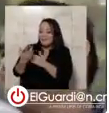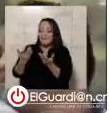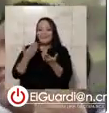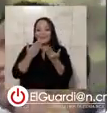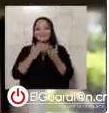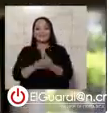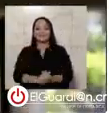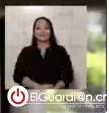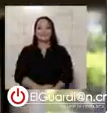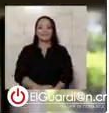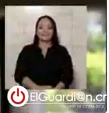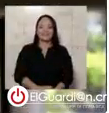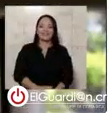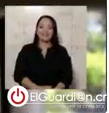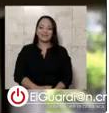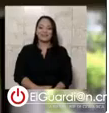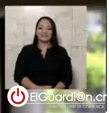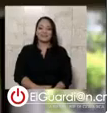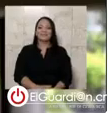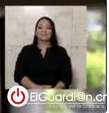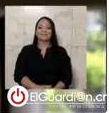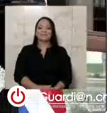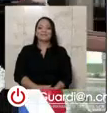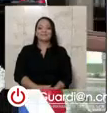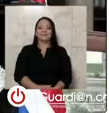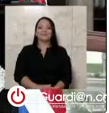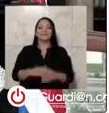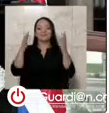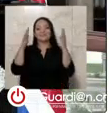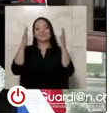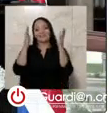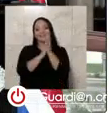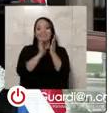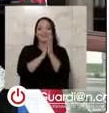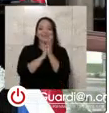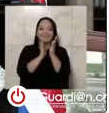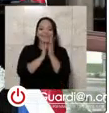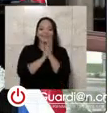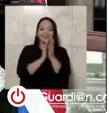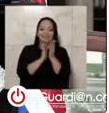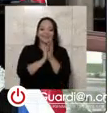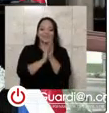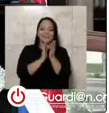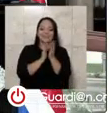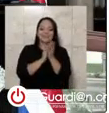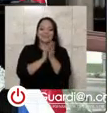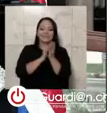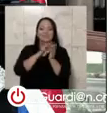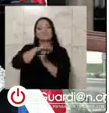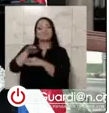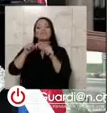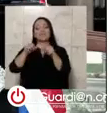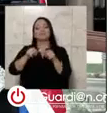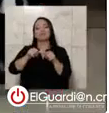Gracias. Vamos a continuar con José Luis Rodríguez. José Luis